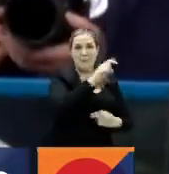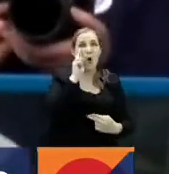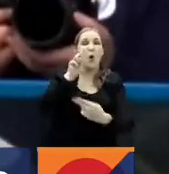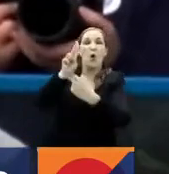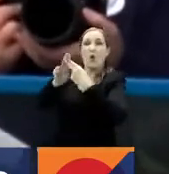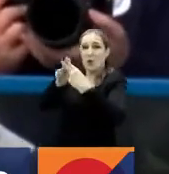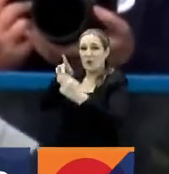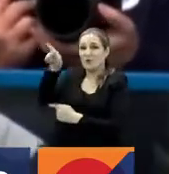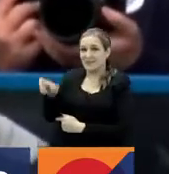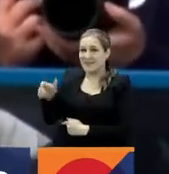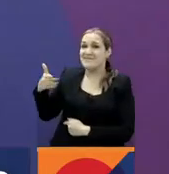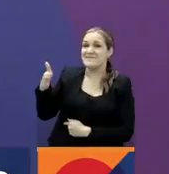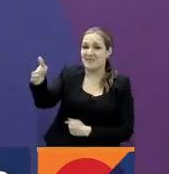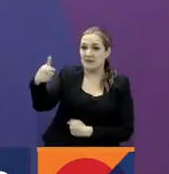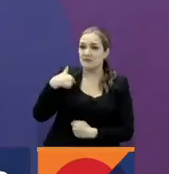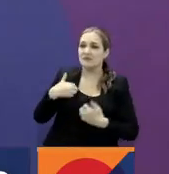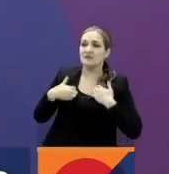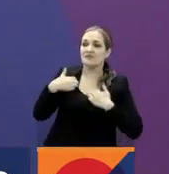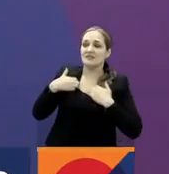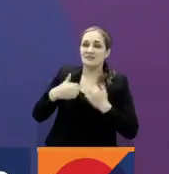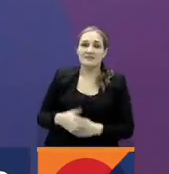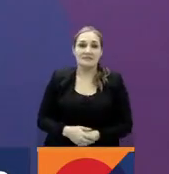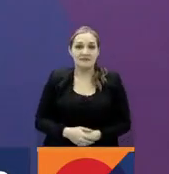astro argentino, que hasta le teme.